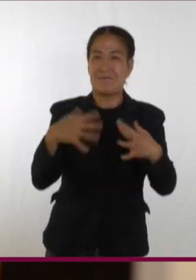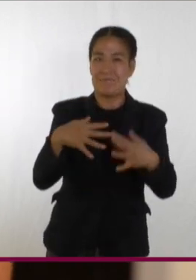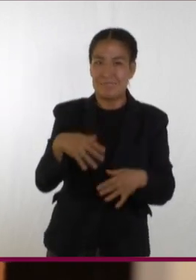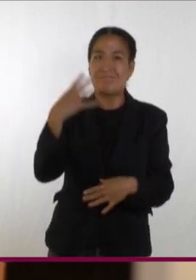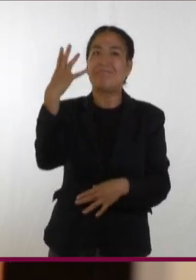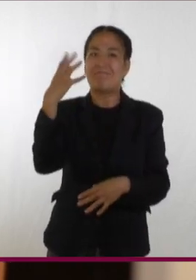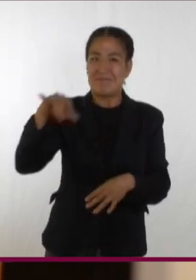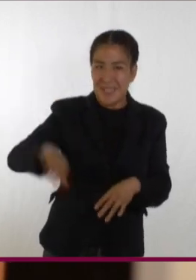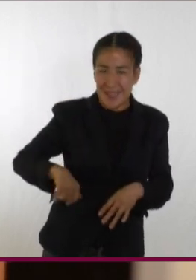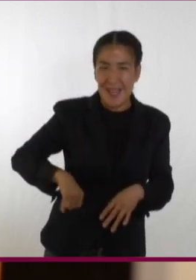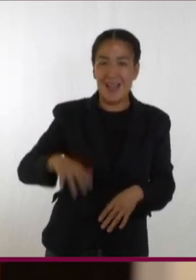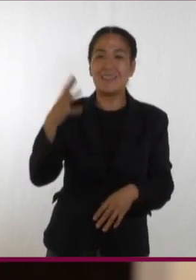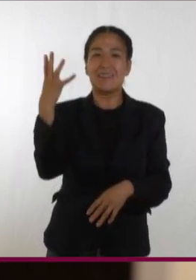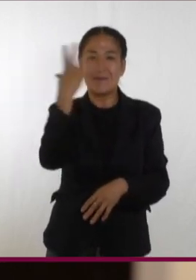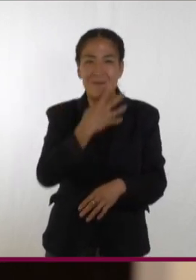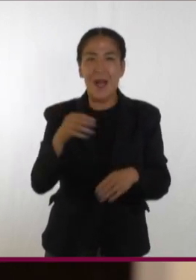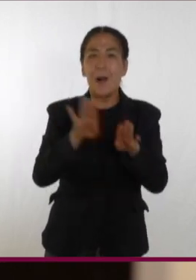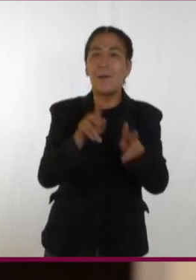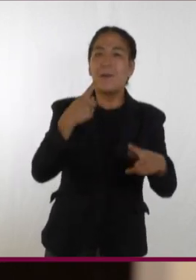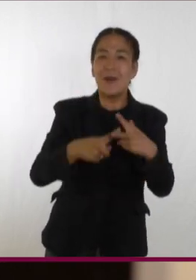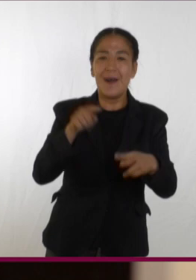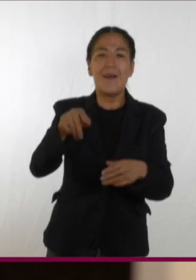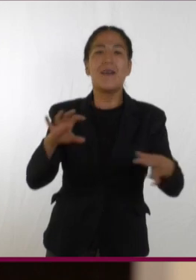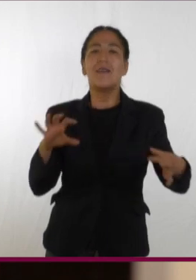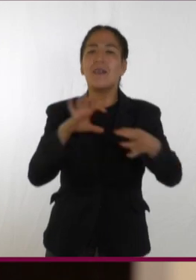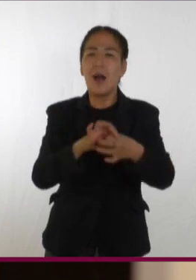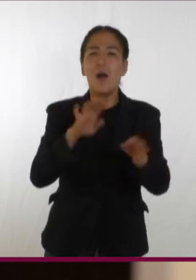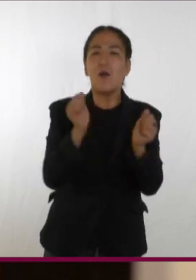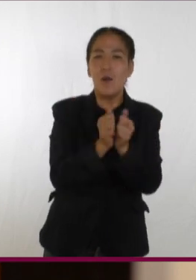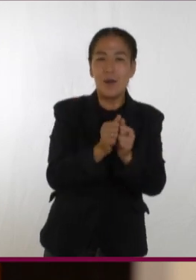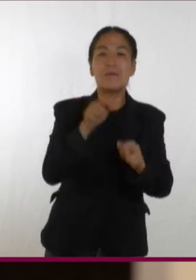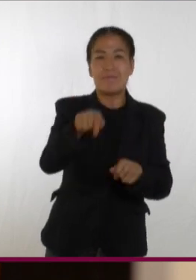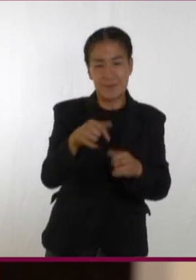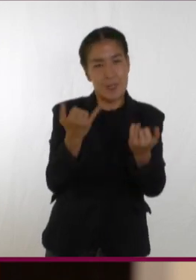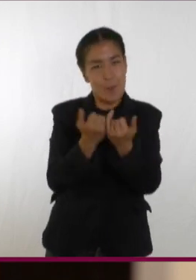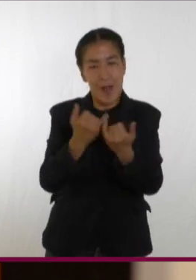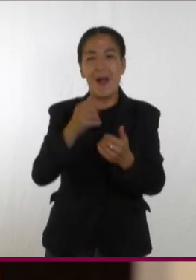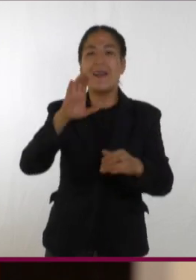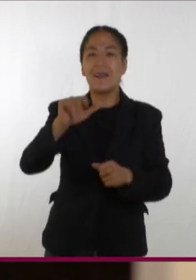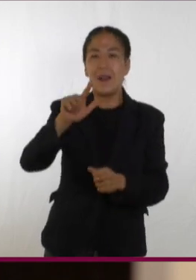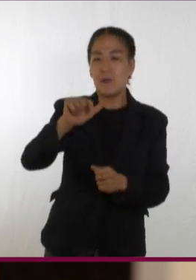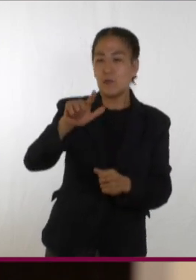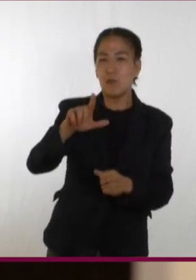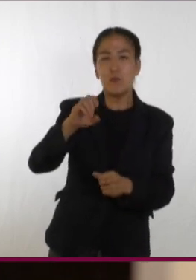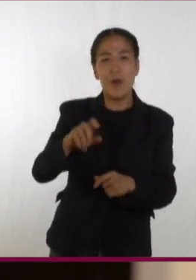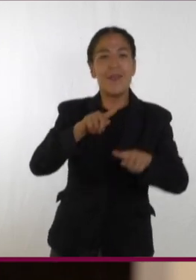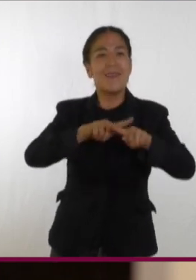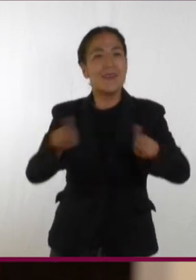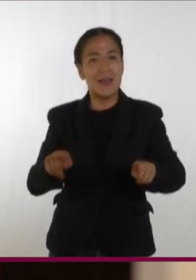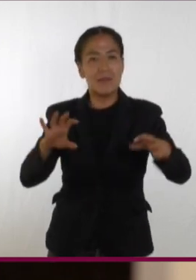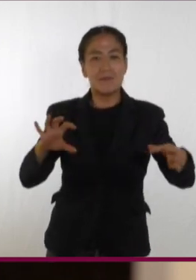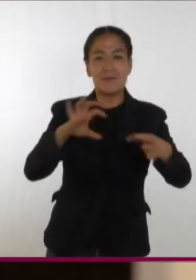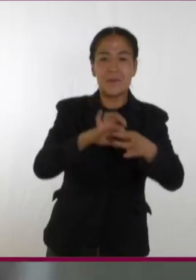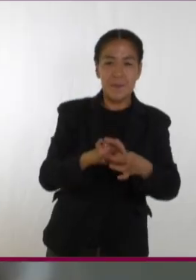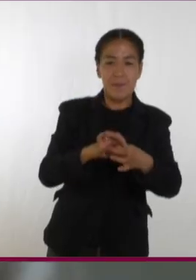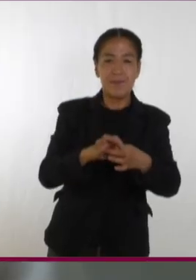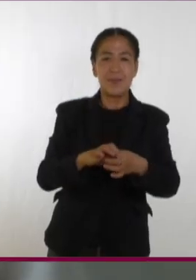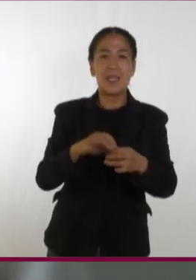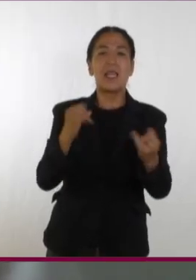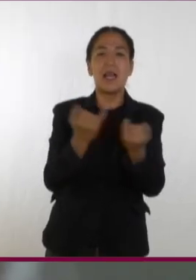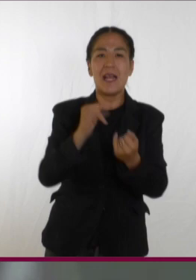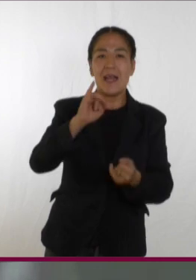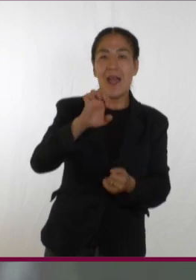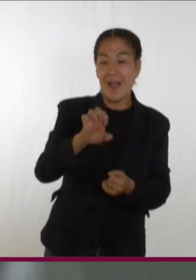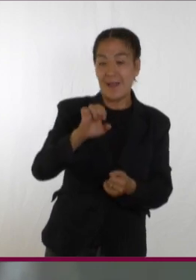es precioso. Que es precioso, de hecho siempre va acompañado primero del cálculo diferencial,